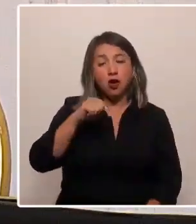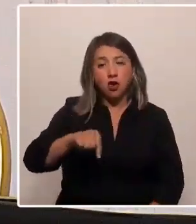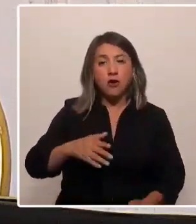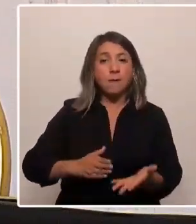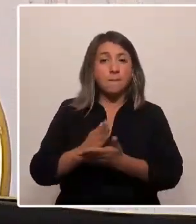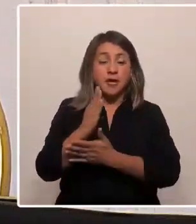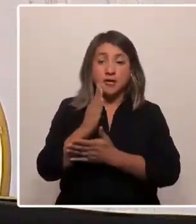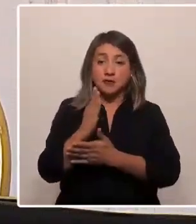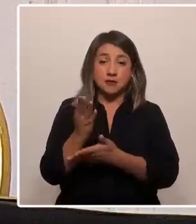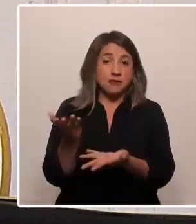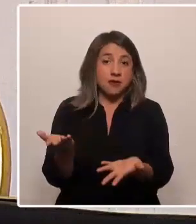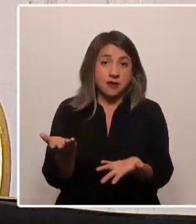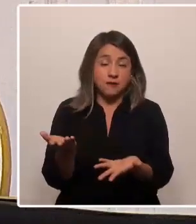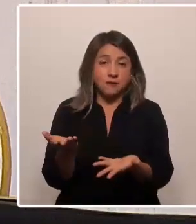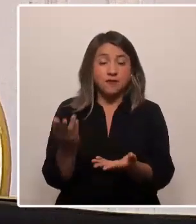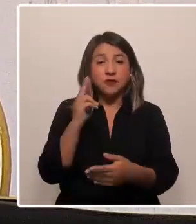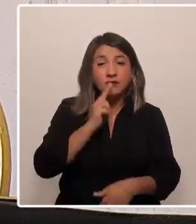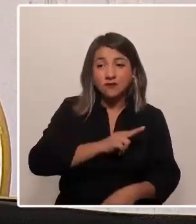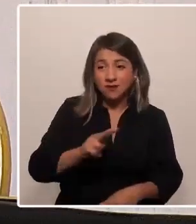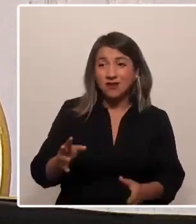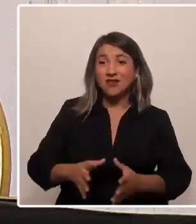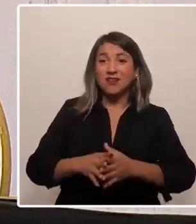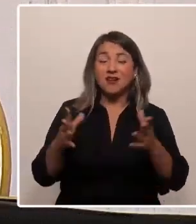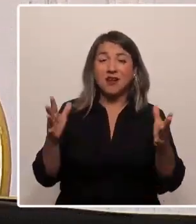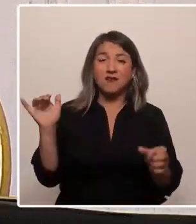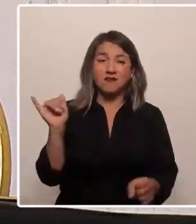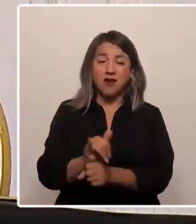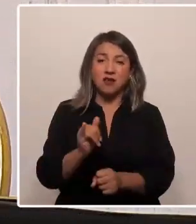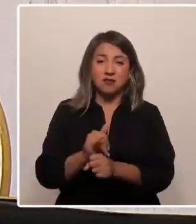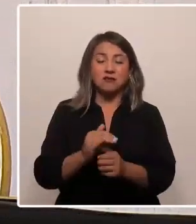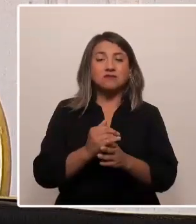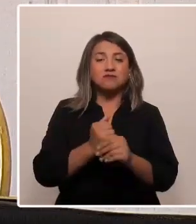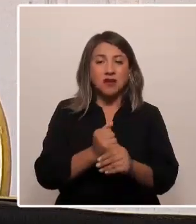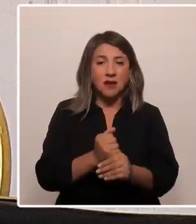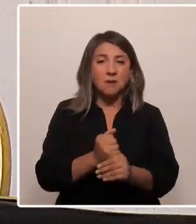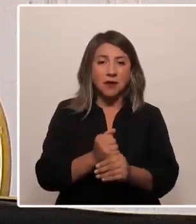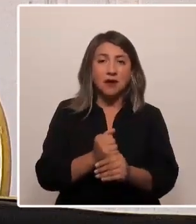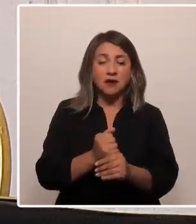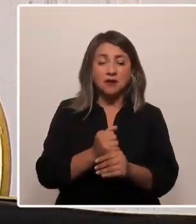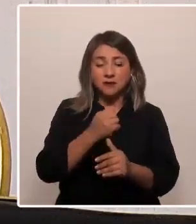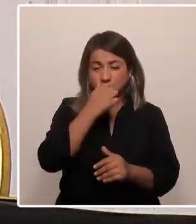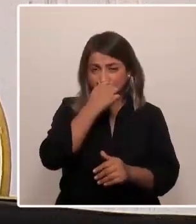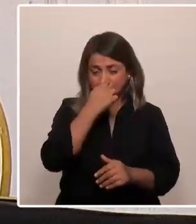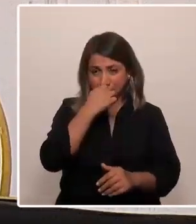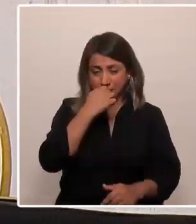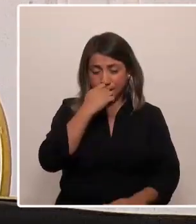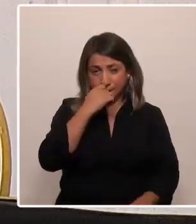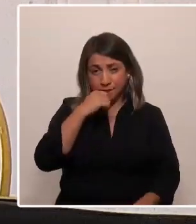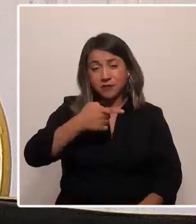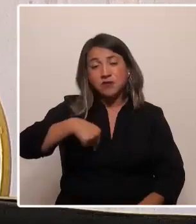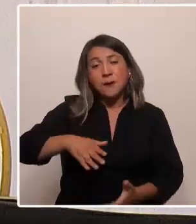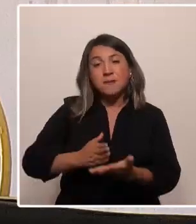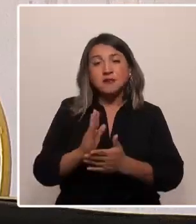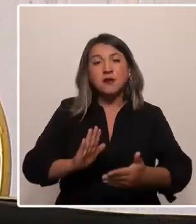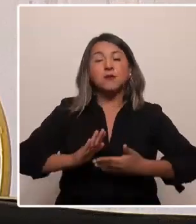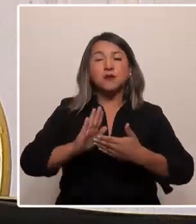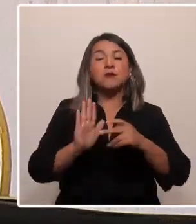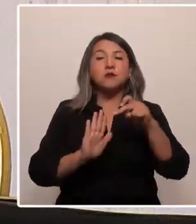quedar al descubierto la gran estafa de la plurinación bananera y nosotros empezamos a mostrar el